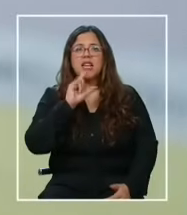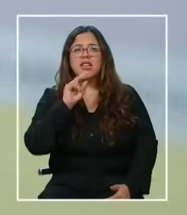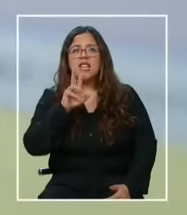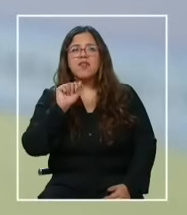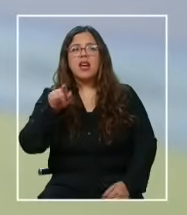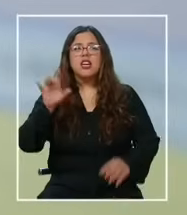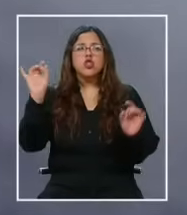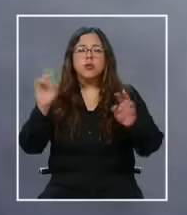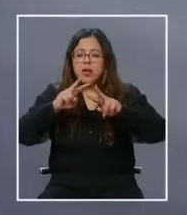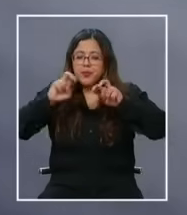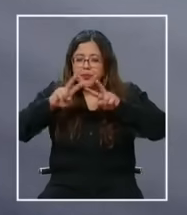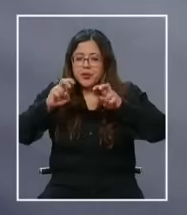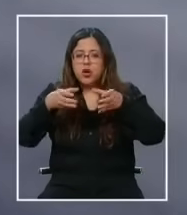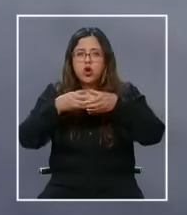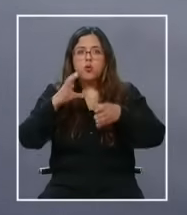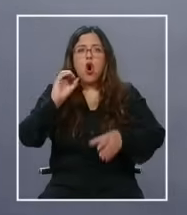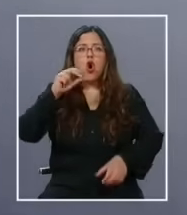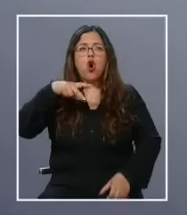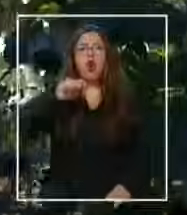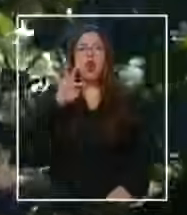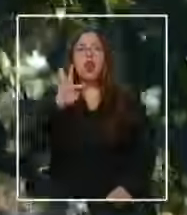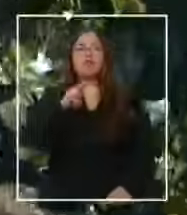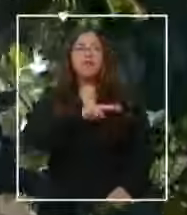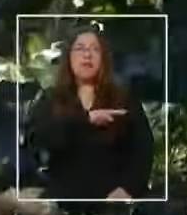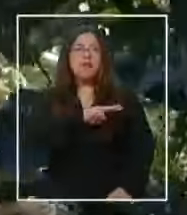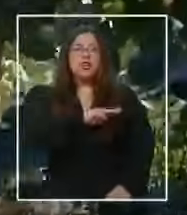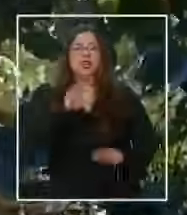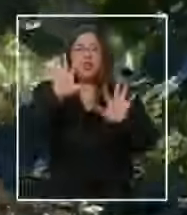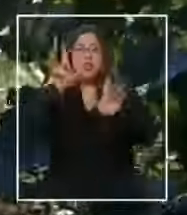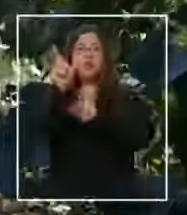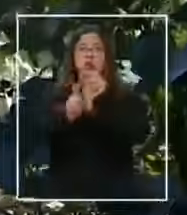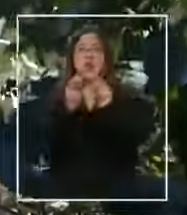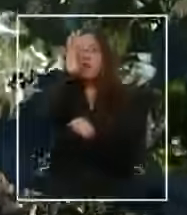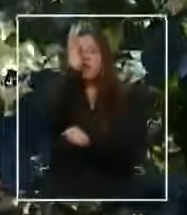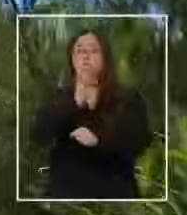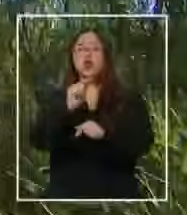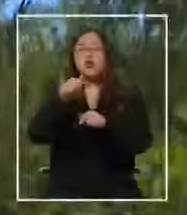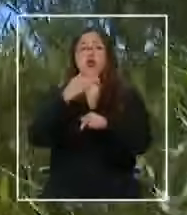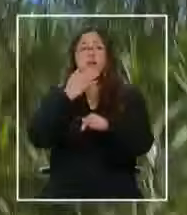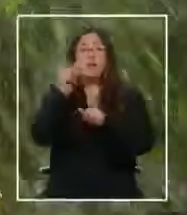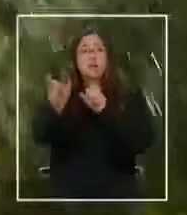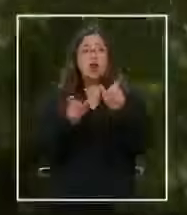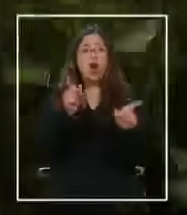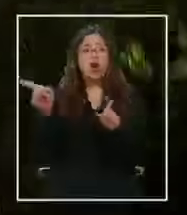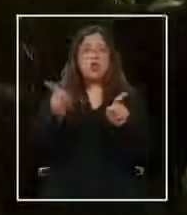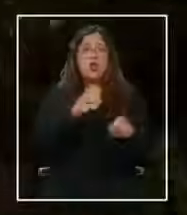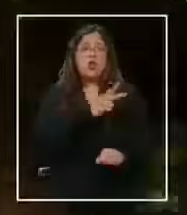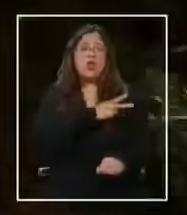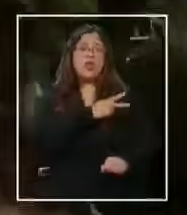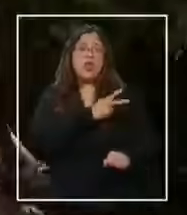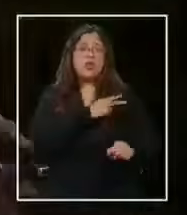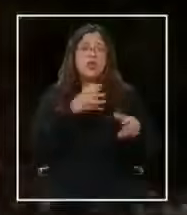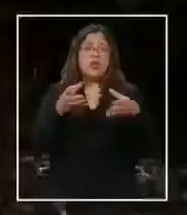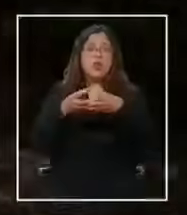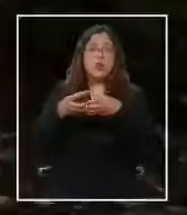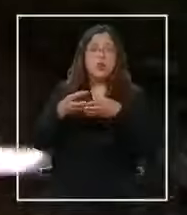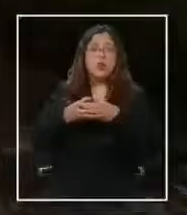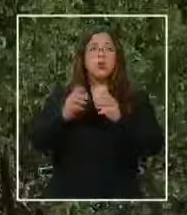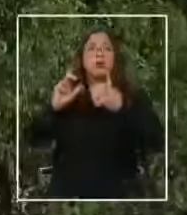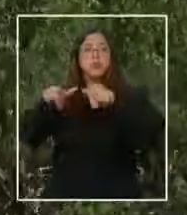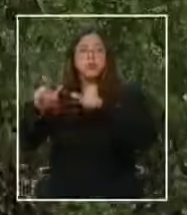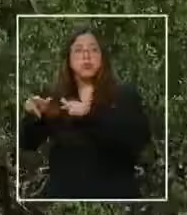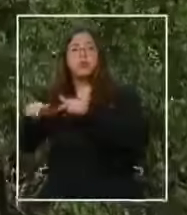solamente de la estructura de conaf Valparaíso Y al menos 10 funcionarios entre ellos coordinadores y jefes de brigada y sección